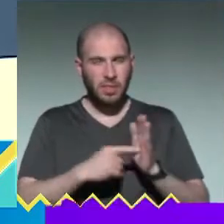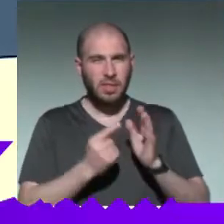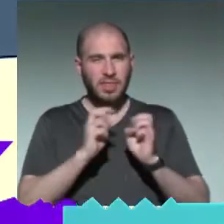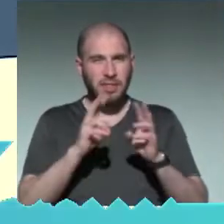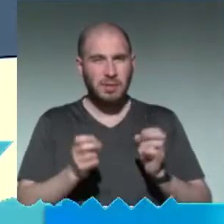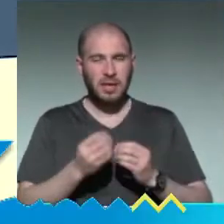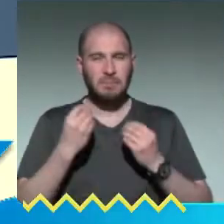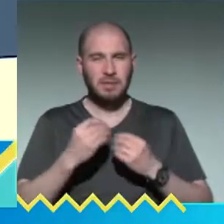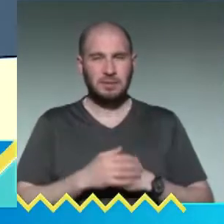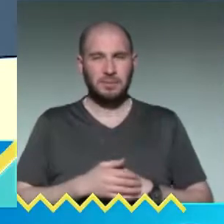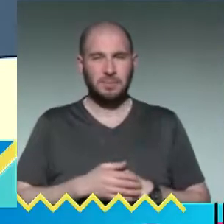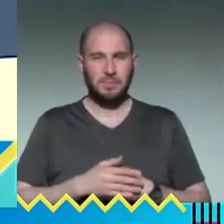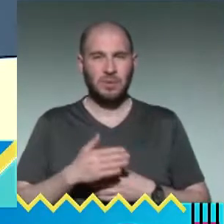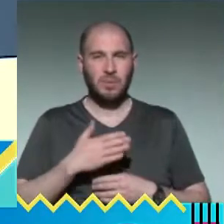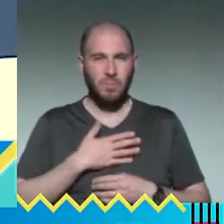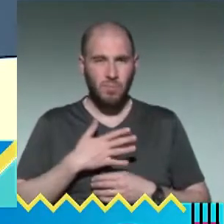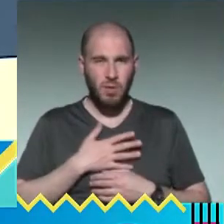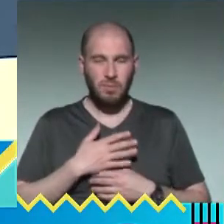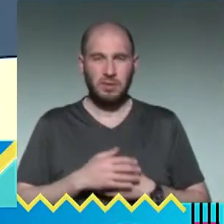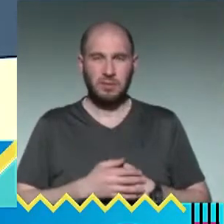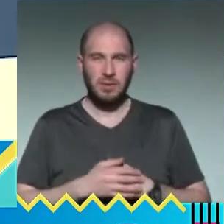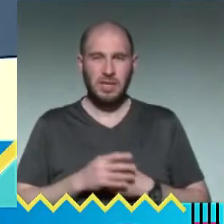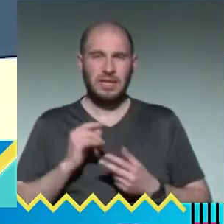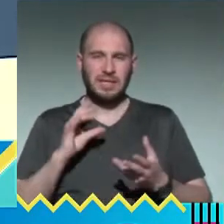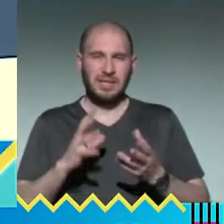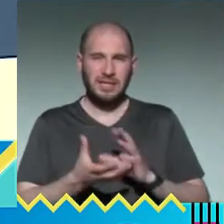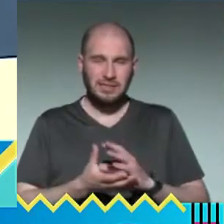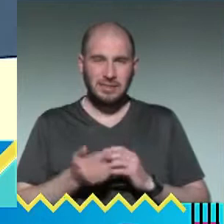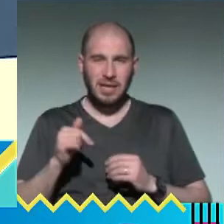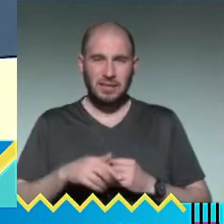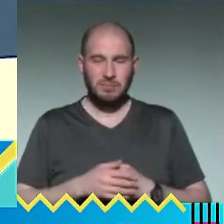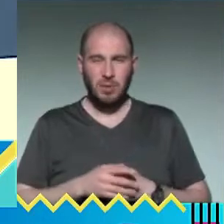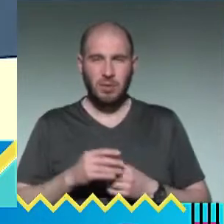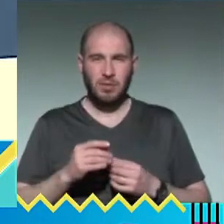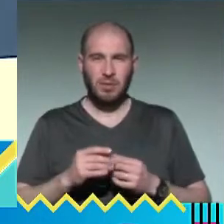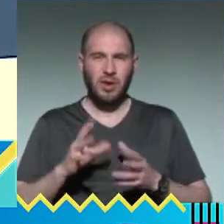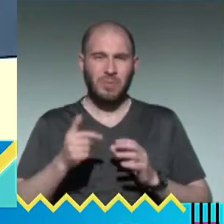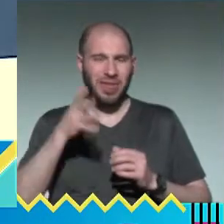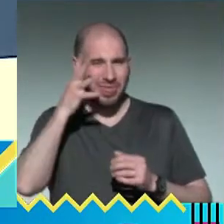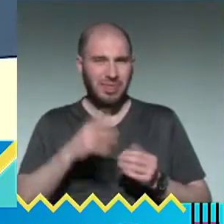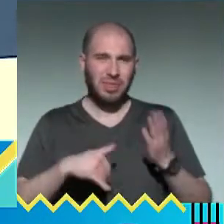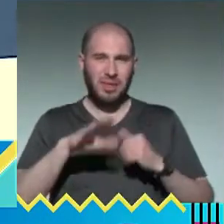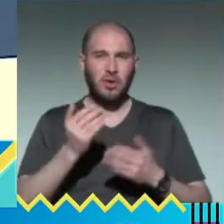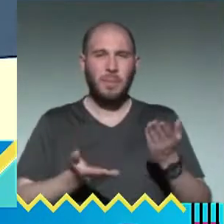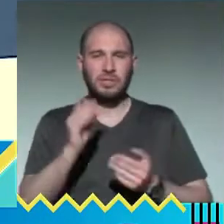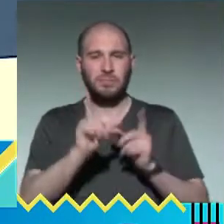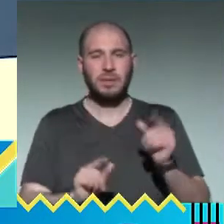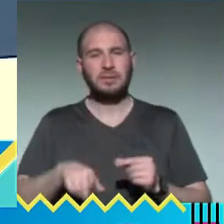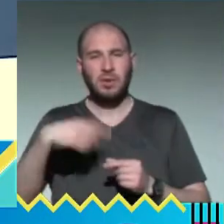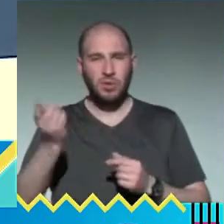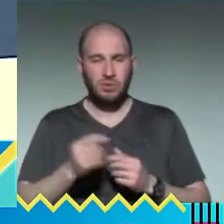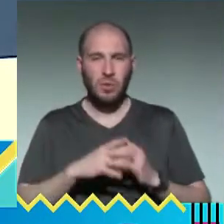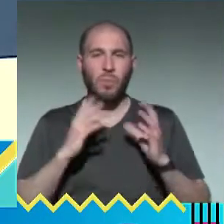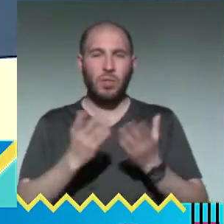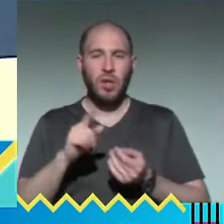la situación propia que nos hizo que la crisis pegara de una manera sobredimensionada respecto de los otros países, el resto del